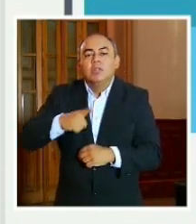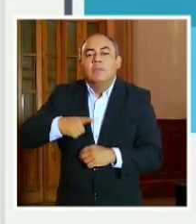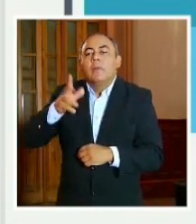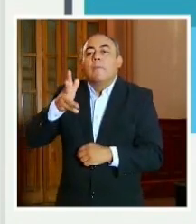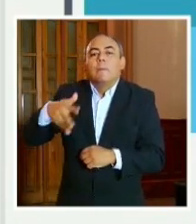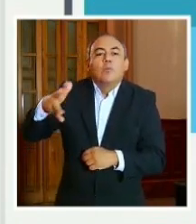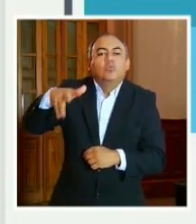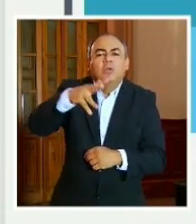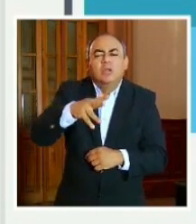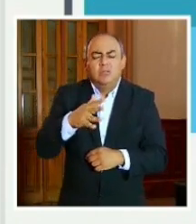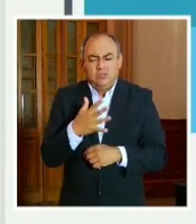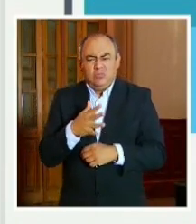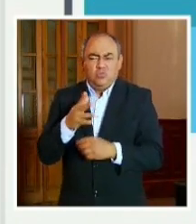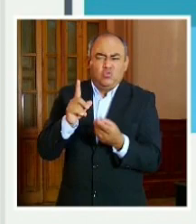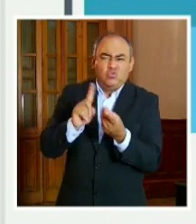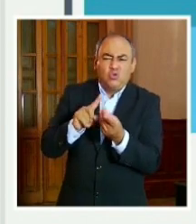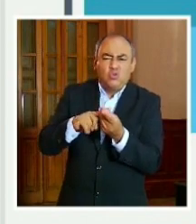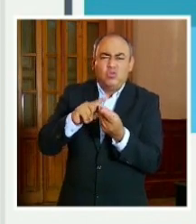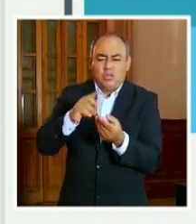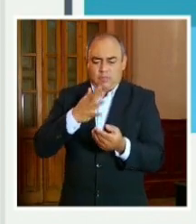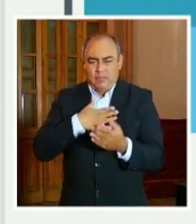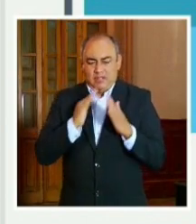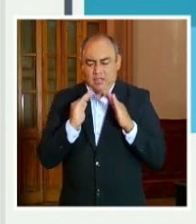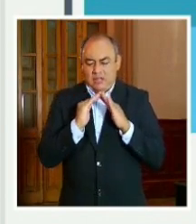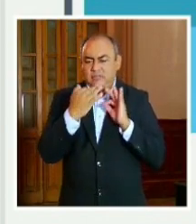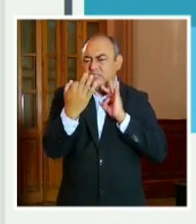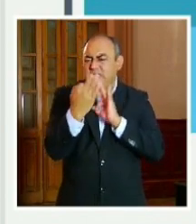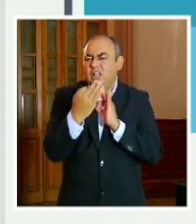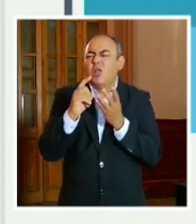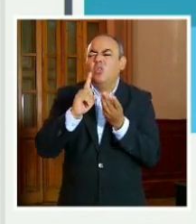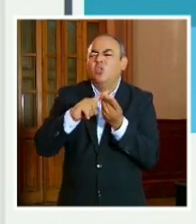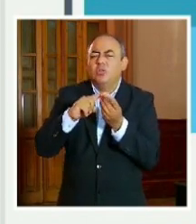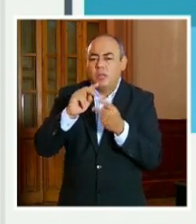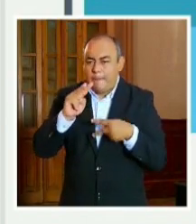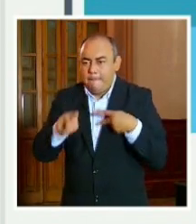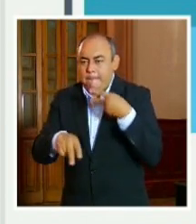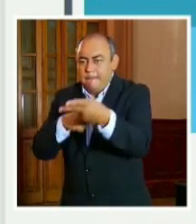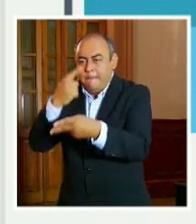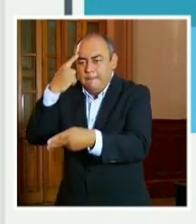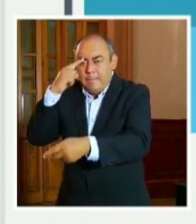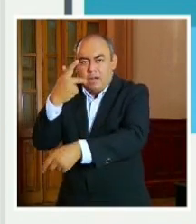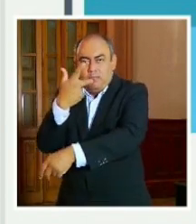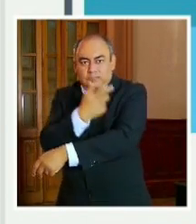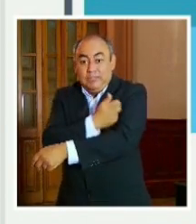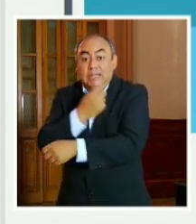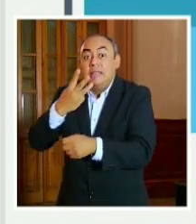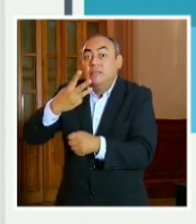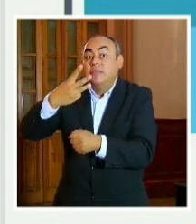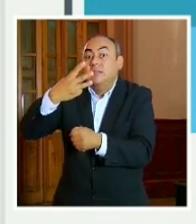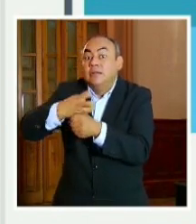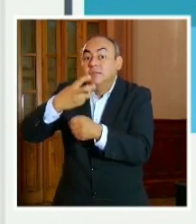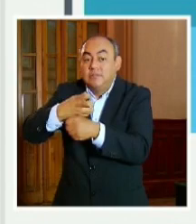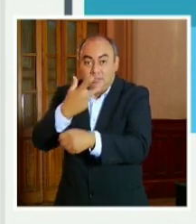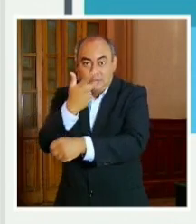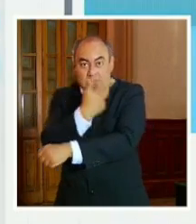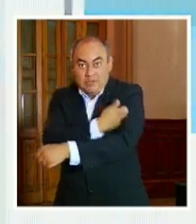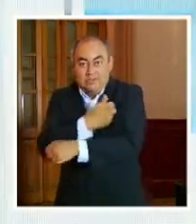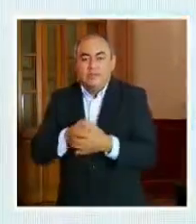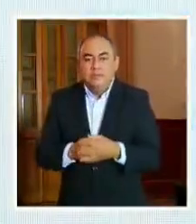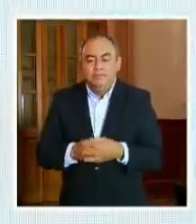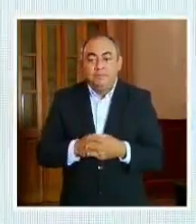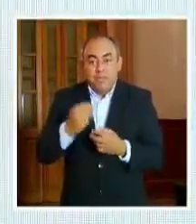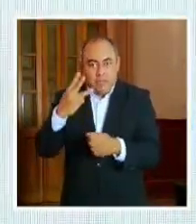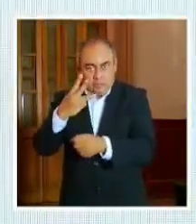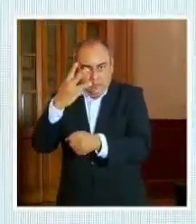encuentra el punto de vacunación más cercano a tu domicilio para acudir a aplicarte la tercera dosis. La tercera dosis